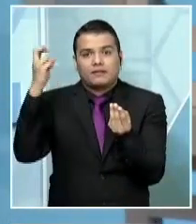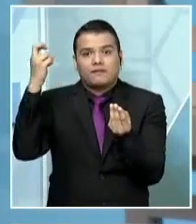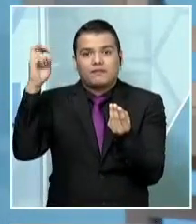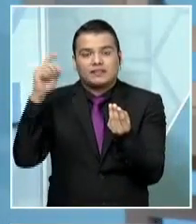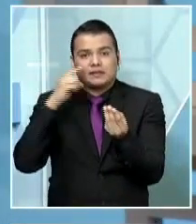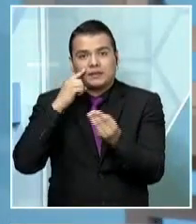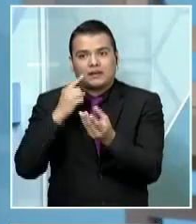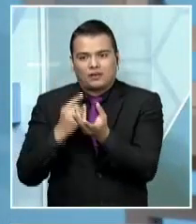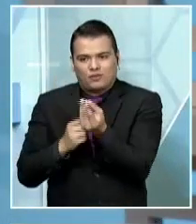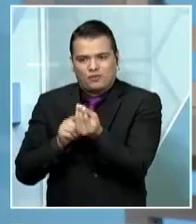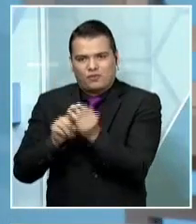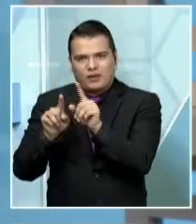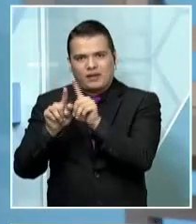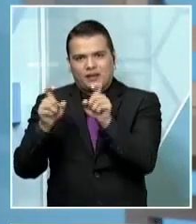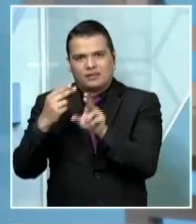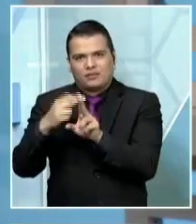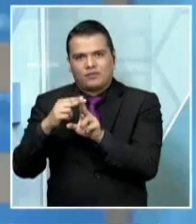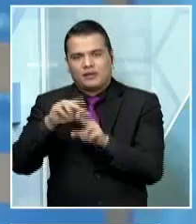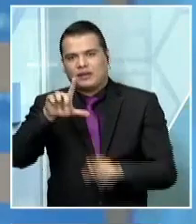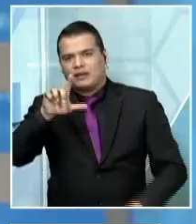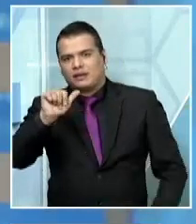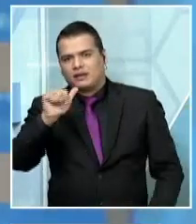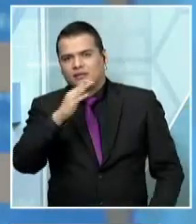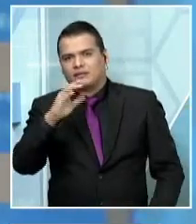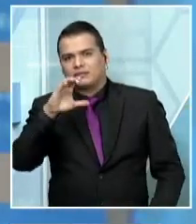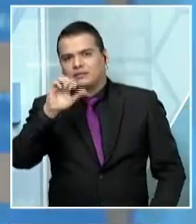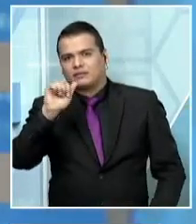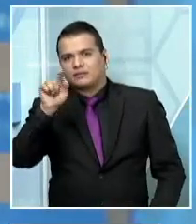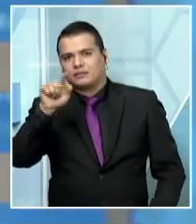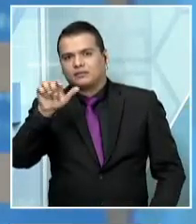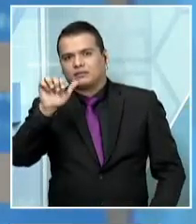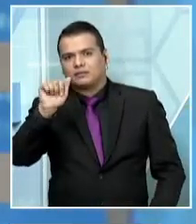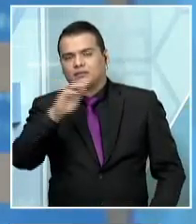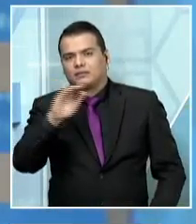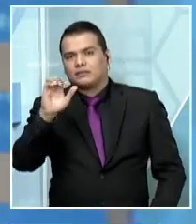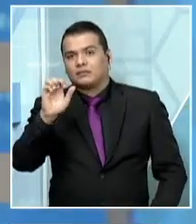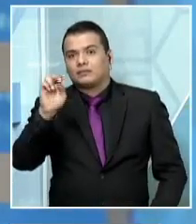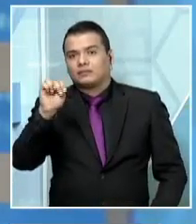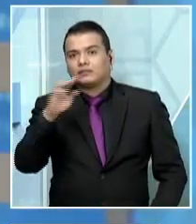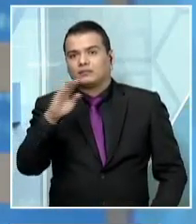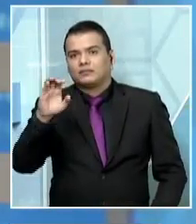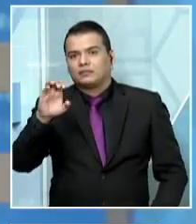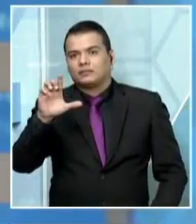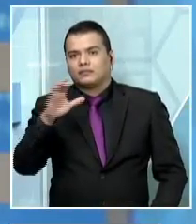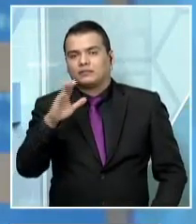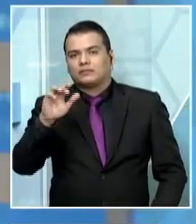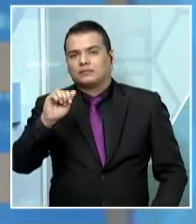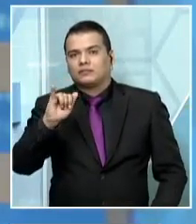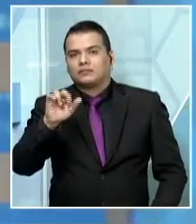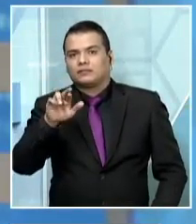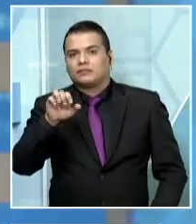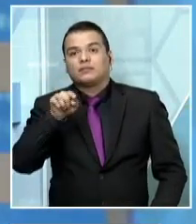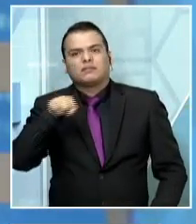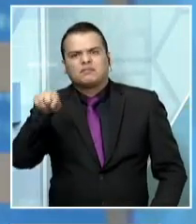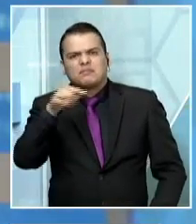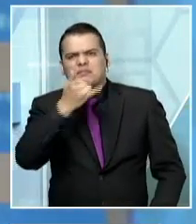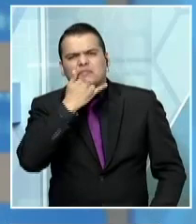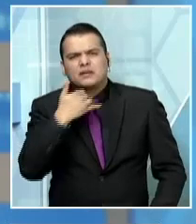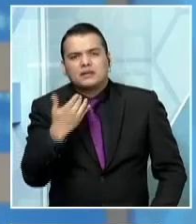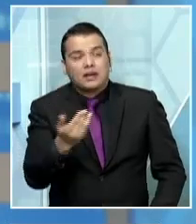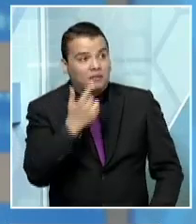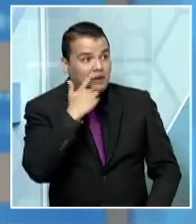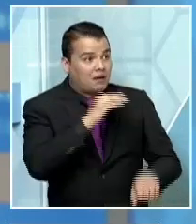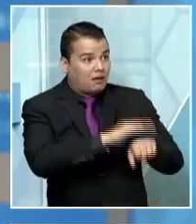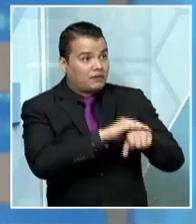banda delictiva conocida como La Casa en el Aire, grupo delincuencial que estafaba vendiendo casas inexistentes o que tenían hipotecas o